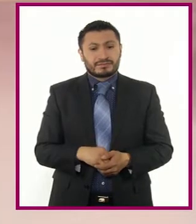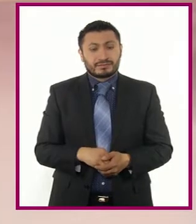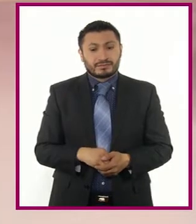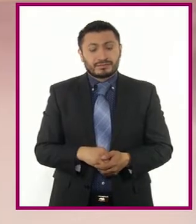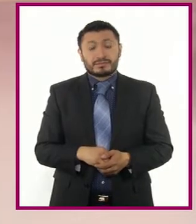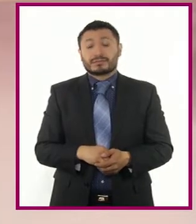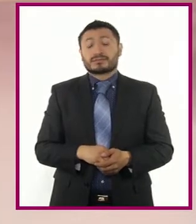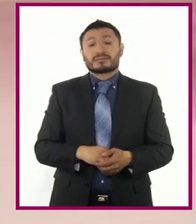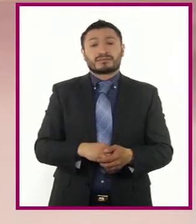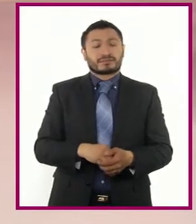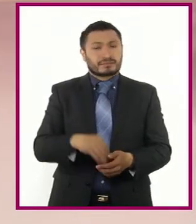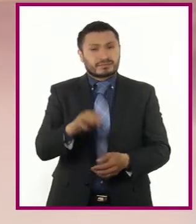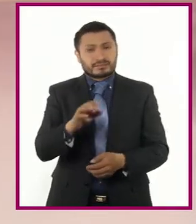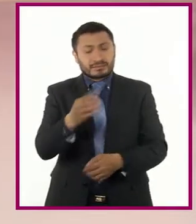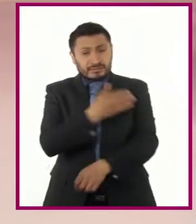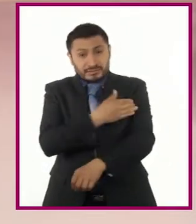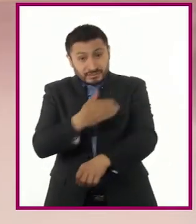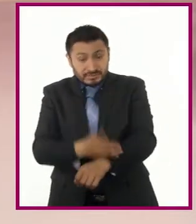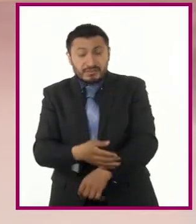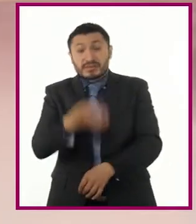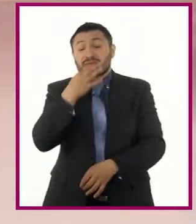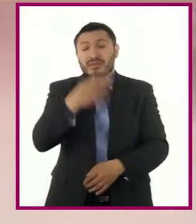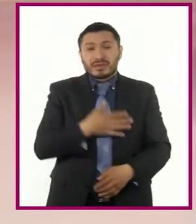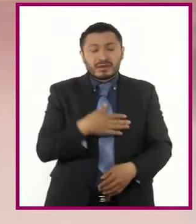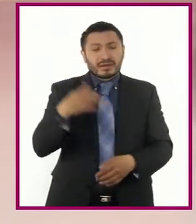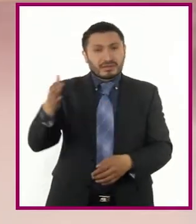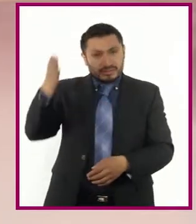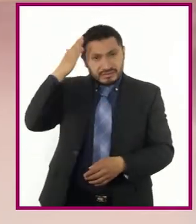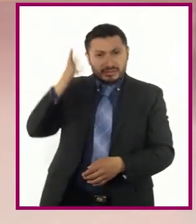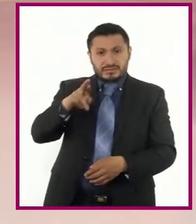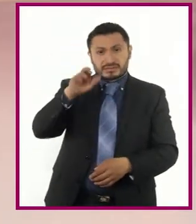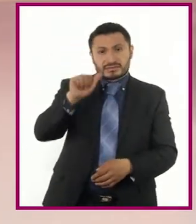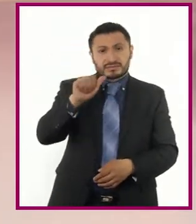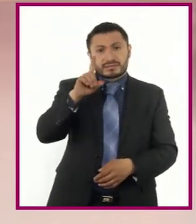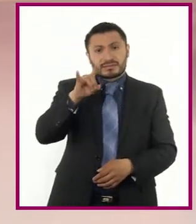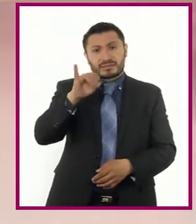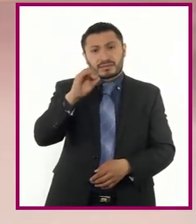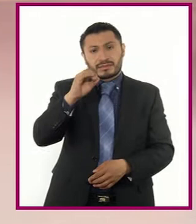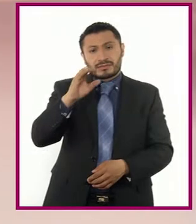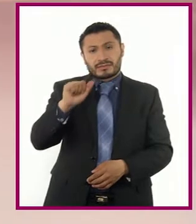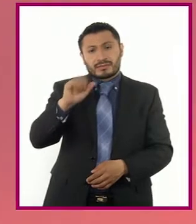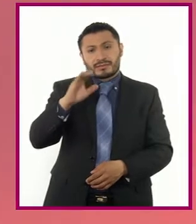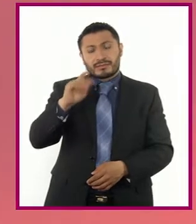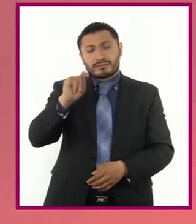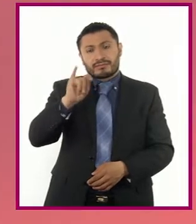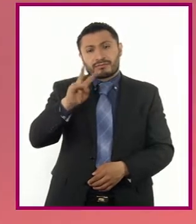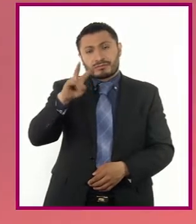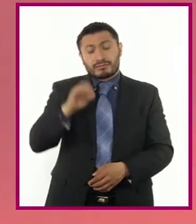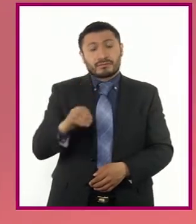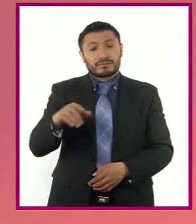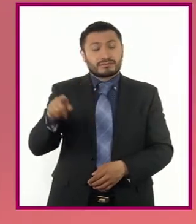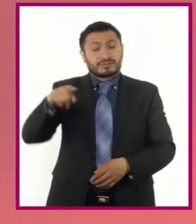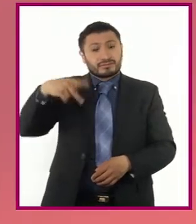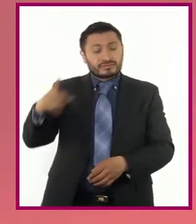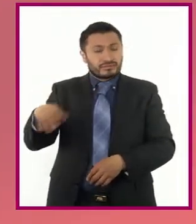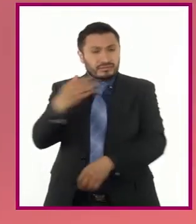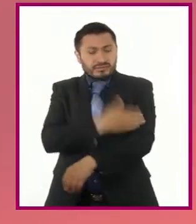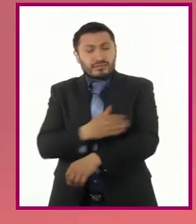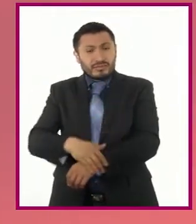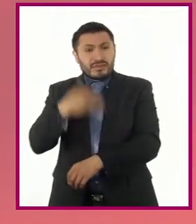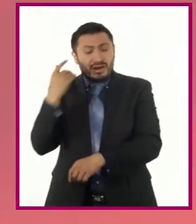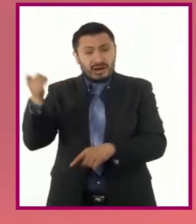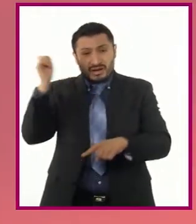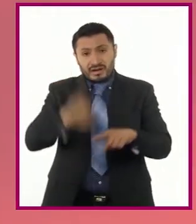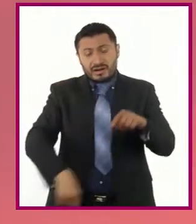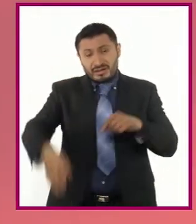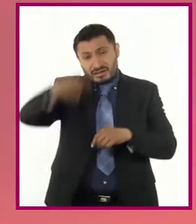Estimados agentes, me han notificado que Don Radiactivo y el Chico Corrosivo quieren terminar con los conocimientos de química.